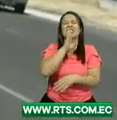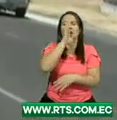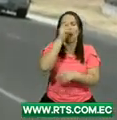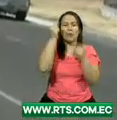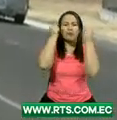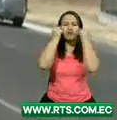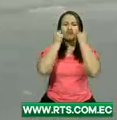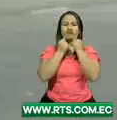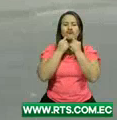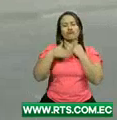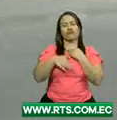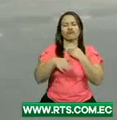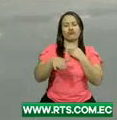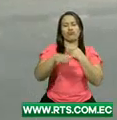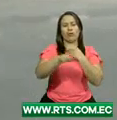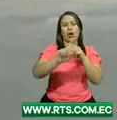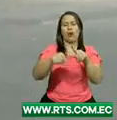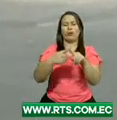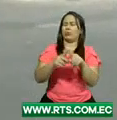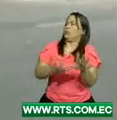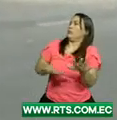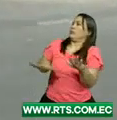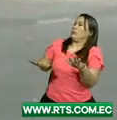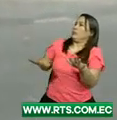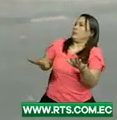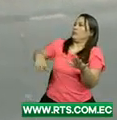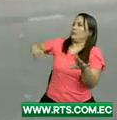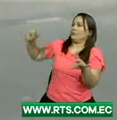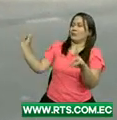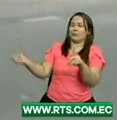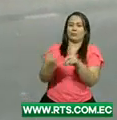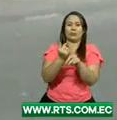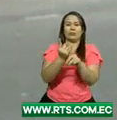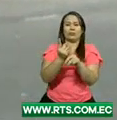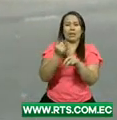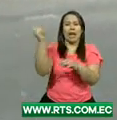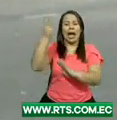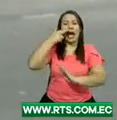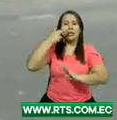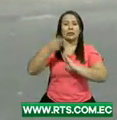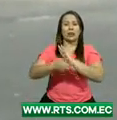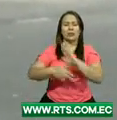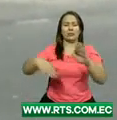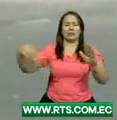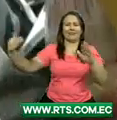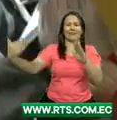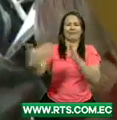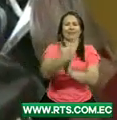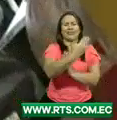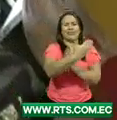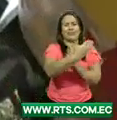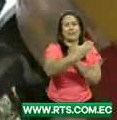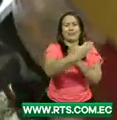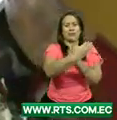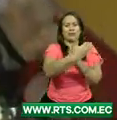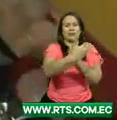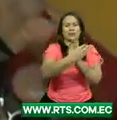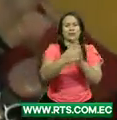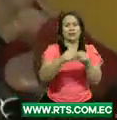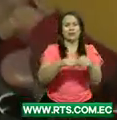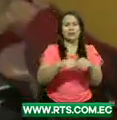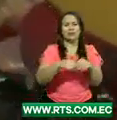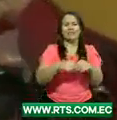sentido norte-sur cuando en un abrir y cerrar de ojos un tanquero cargado de combustible se justo el parterre y apareció en el carril